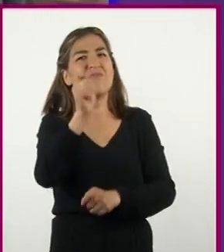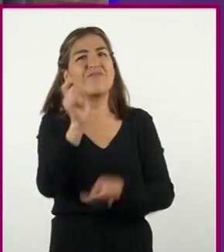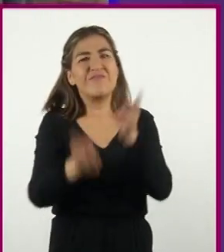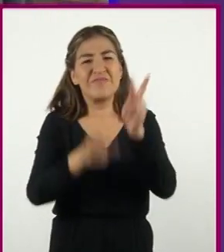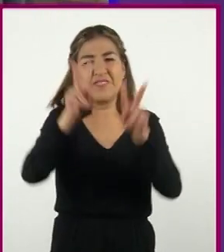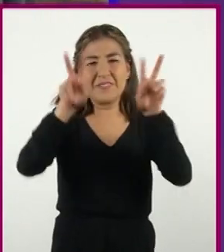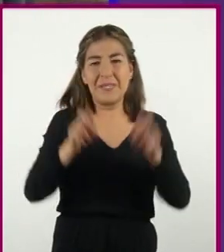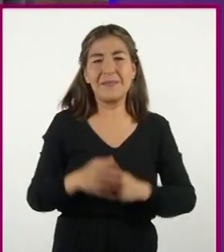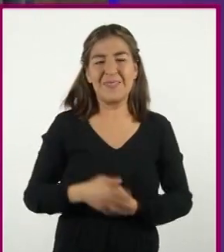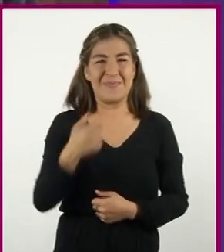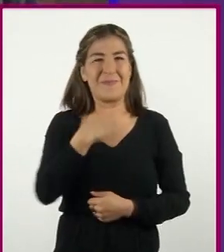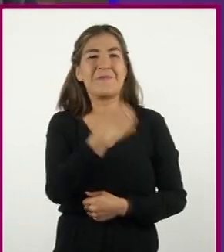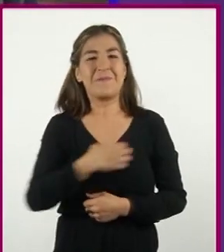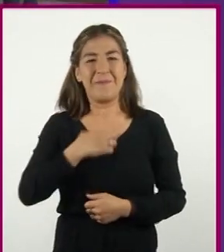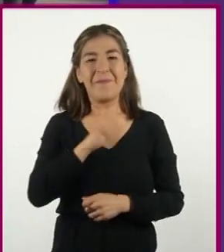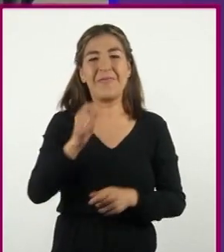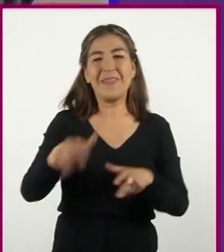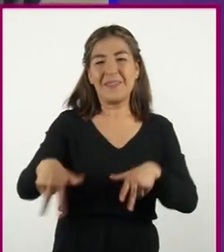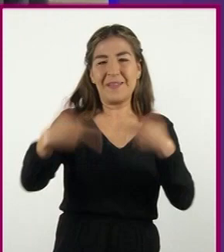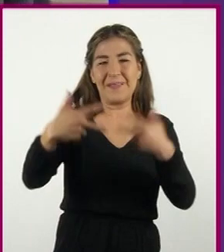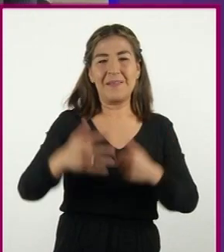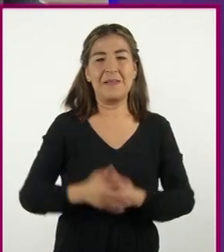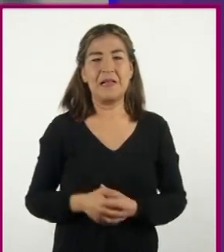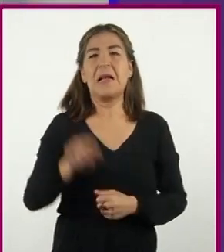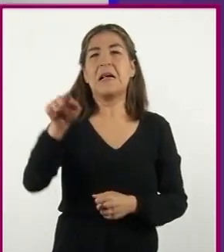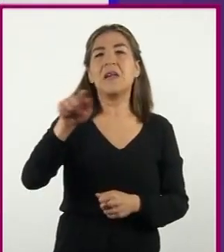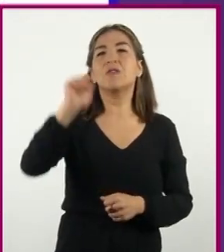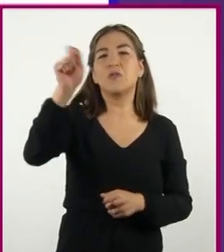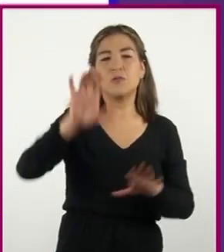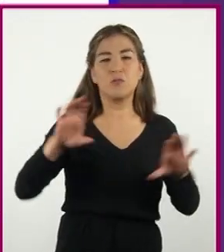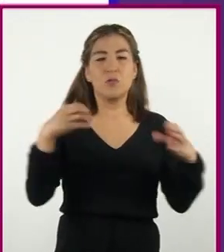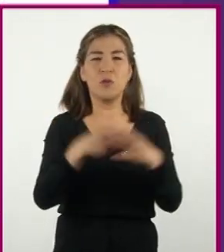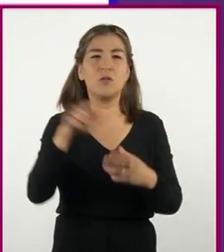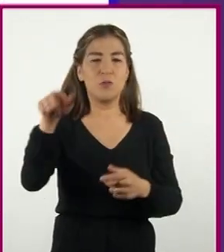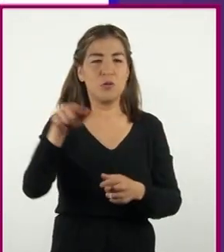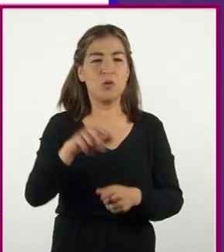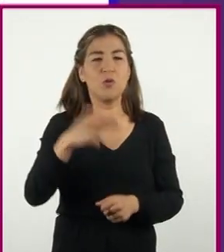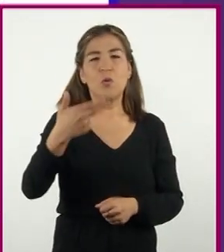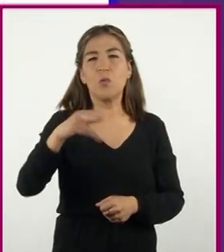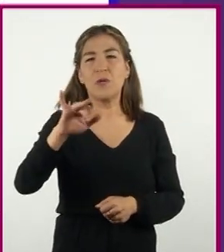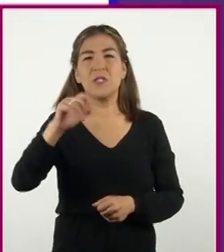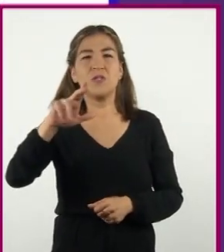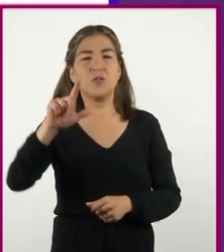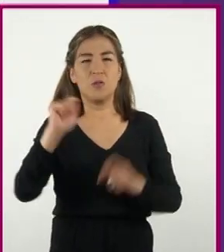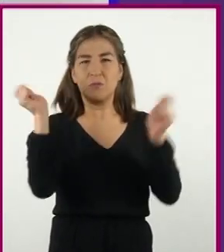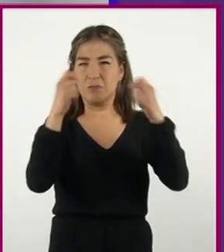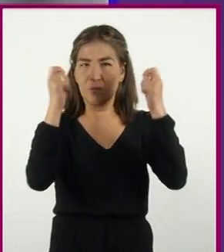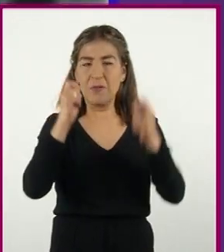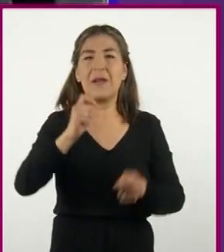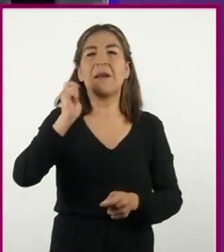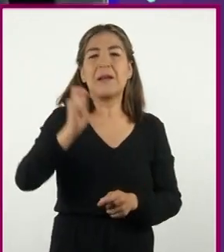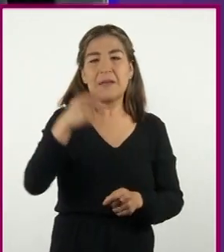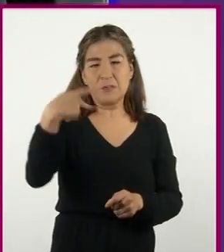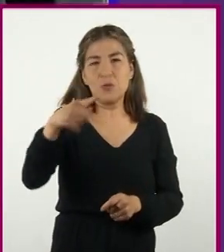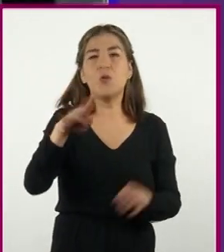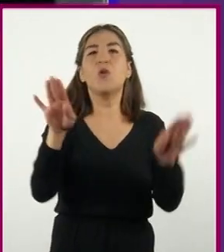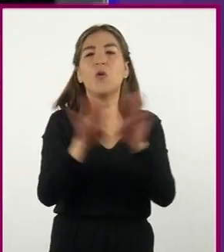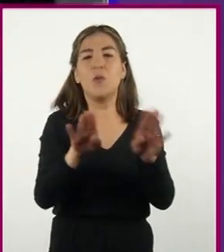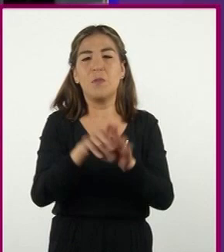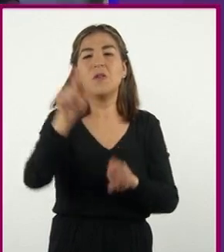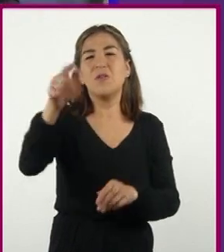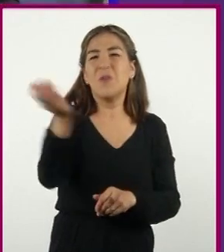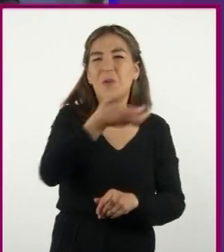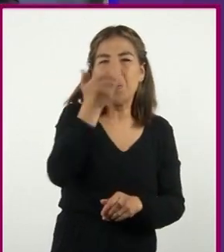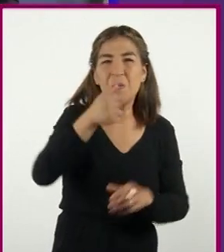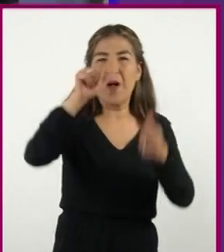Yo estoy emocionado de hablar con Tayari. Pertenece a la comunidad huichol. Tengo tantas preguntas que hacerle. Quiero saber de sus costumbres, su